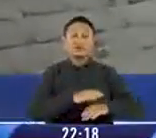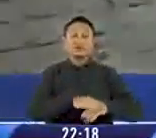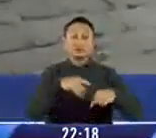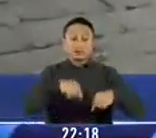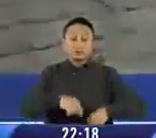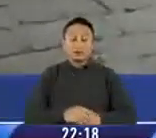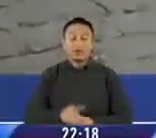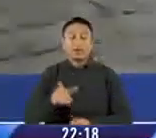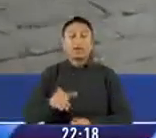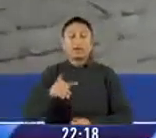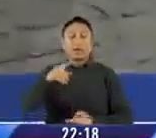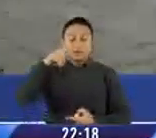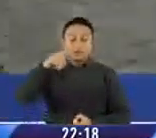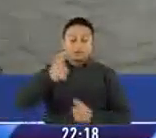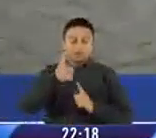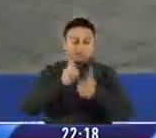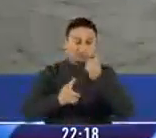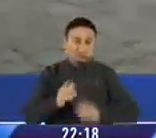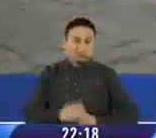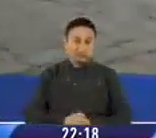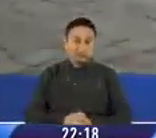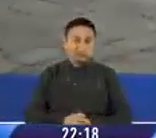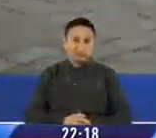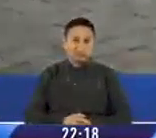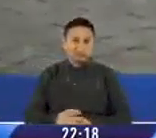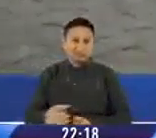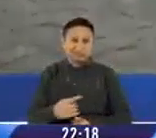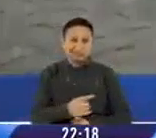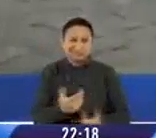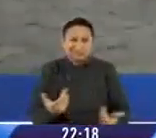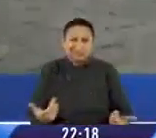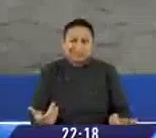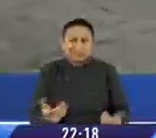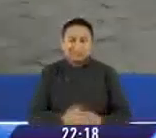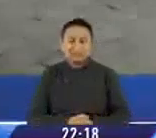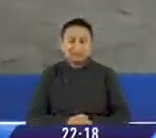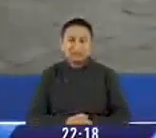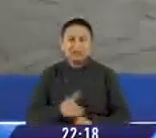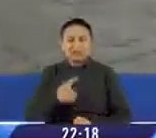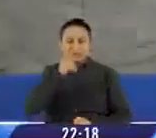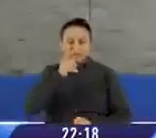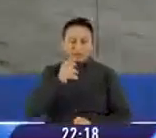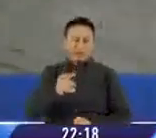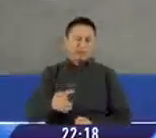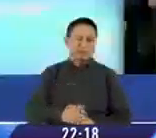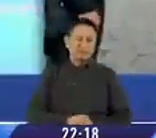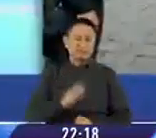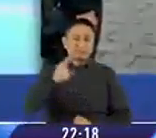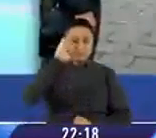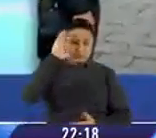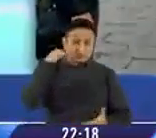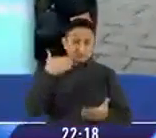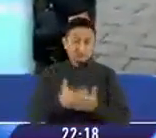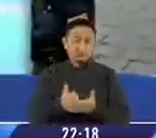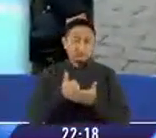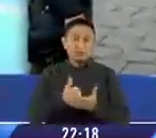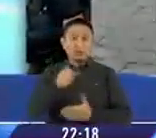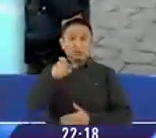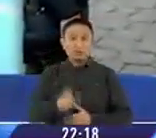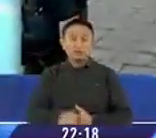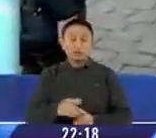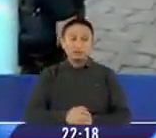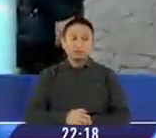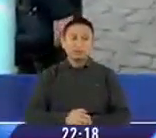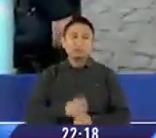una botella de licor, pero ni siquiera de marca, por una botella de huanchaca. La policía llegó al auxilio y encontró al hombre de